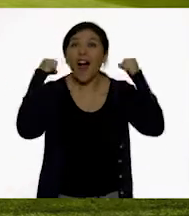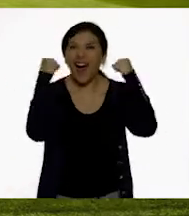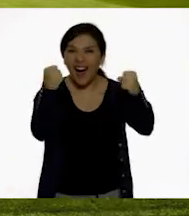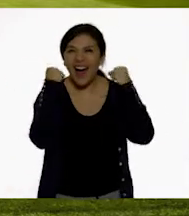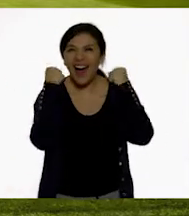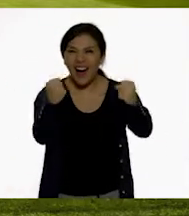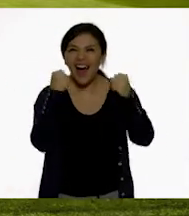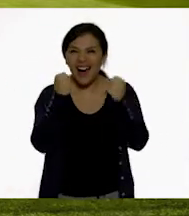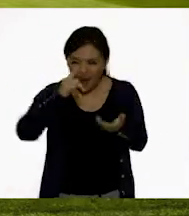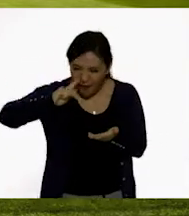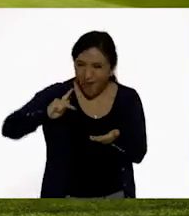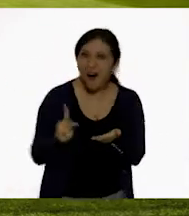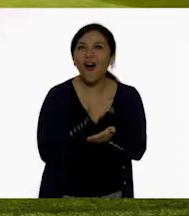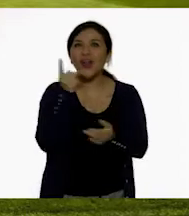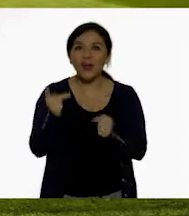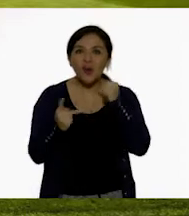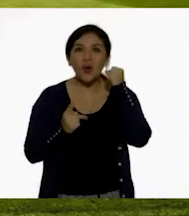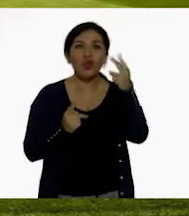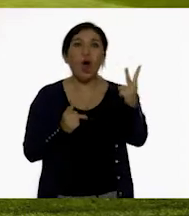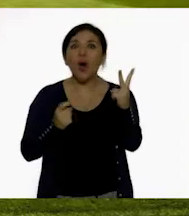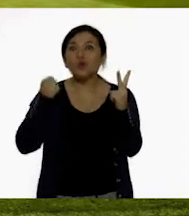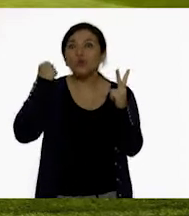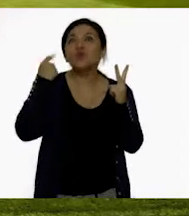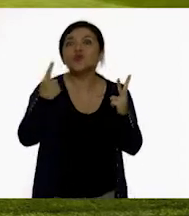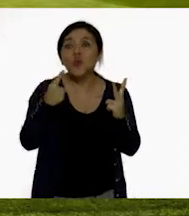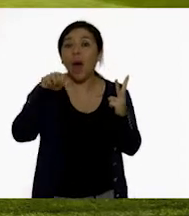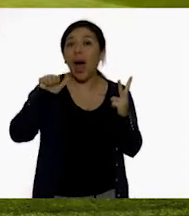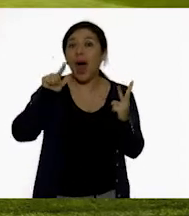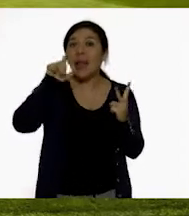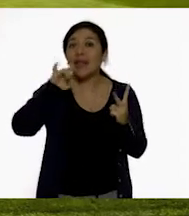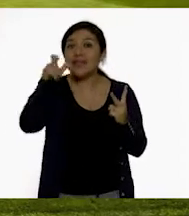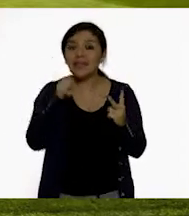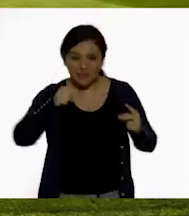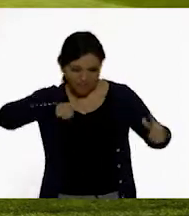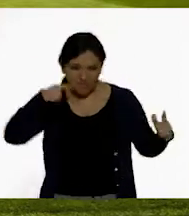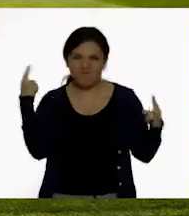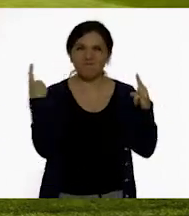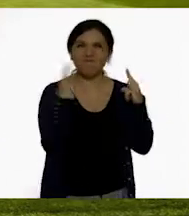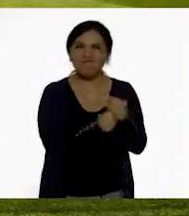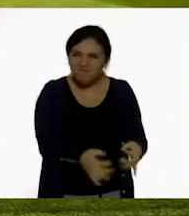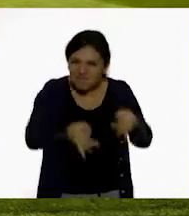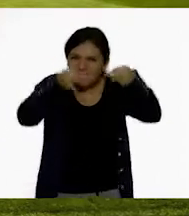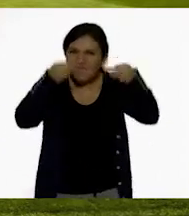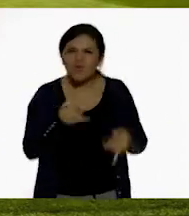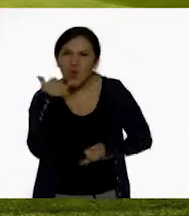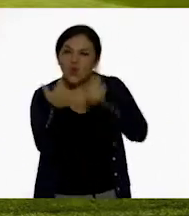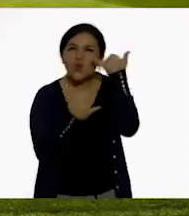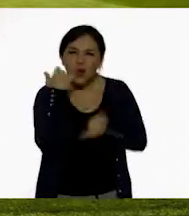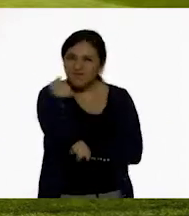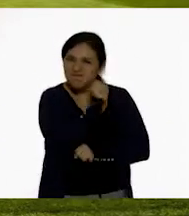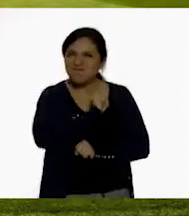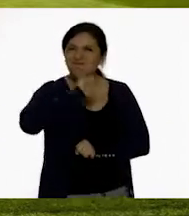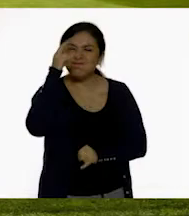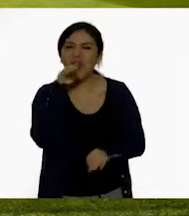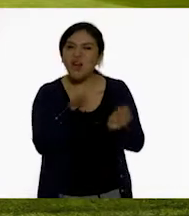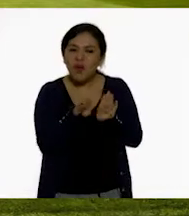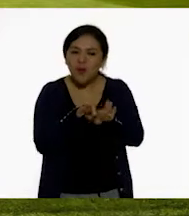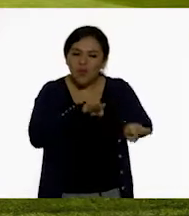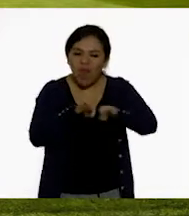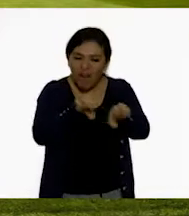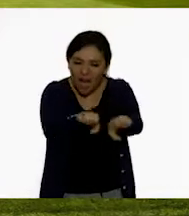¡Gol! Nuevamente marcó Alexis Durán. ¡Qué gran gol en una jugada ejemplar de trabajo de